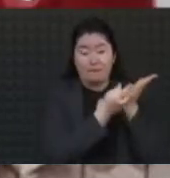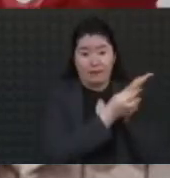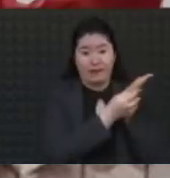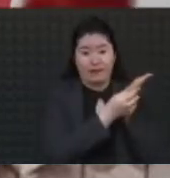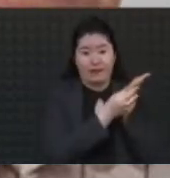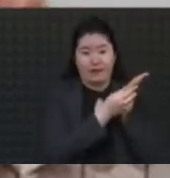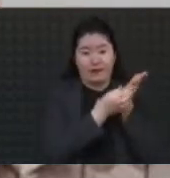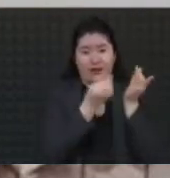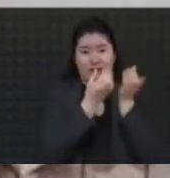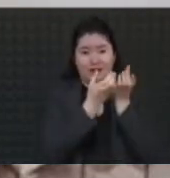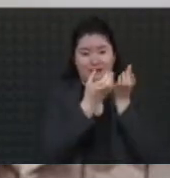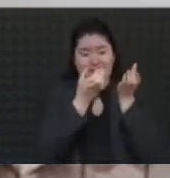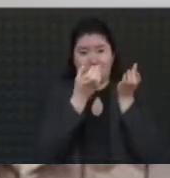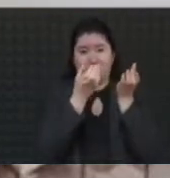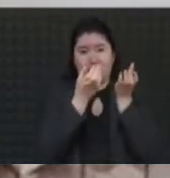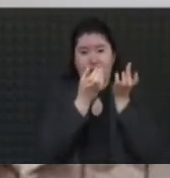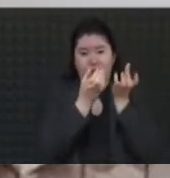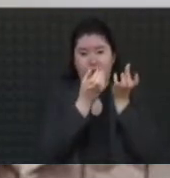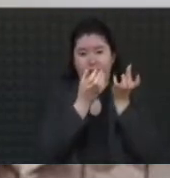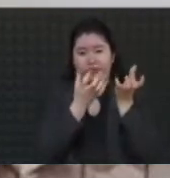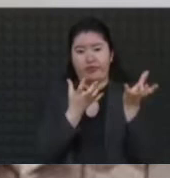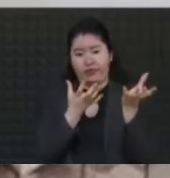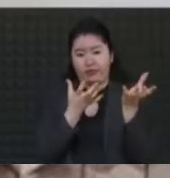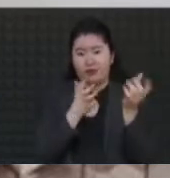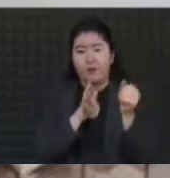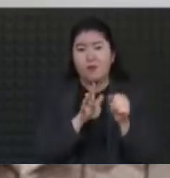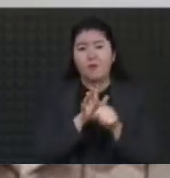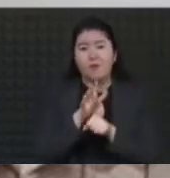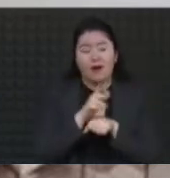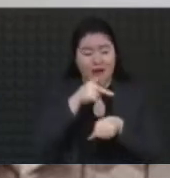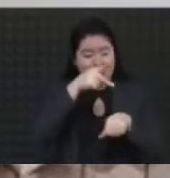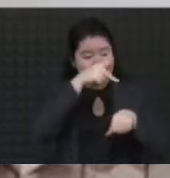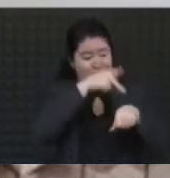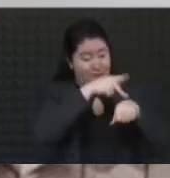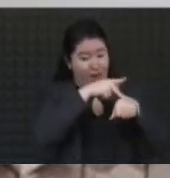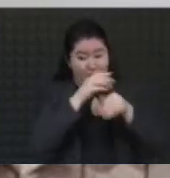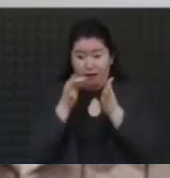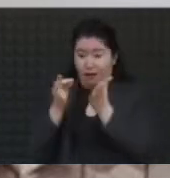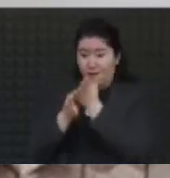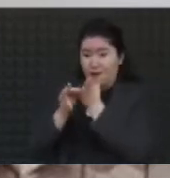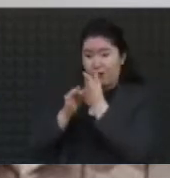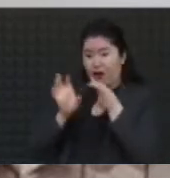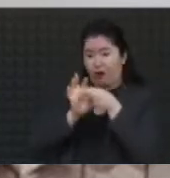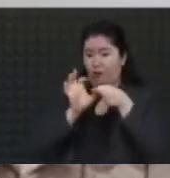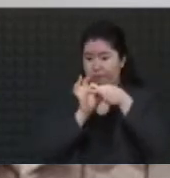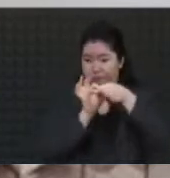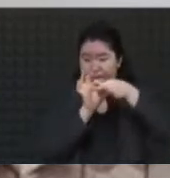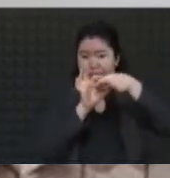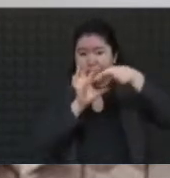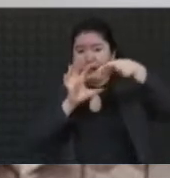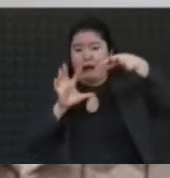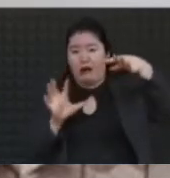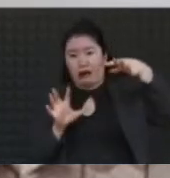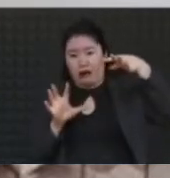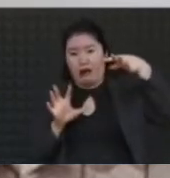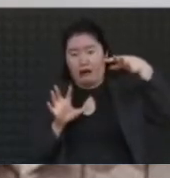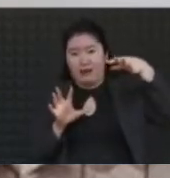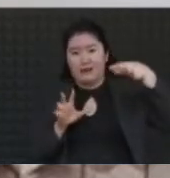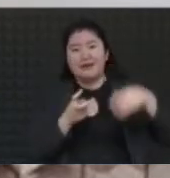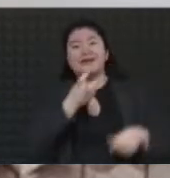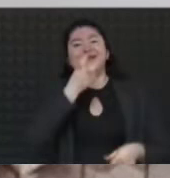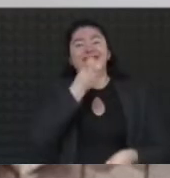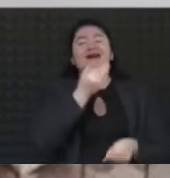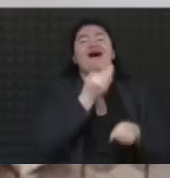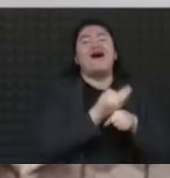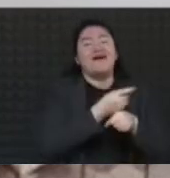la losa de concreto, que es parte del reforzamiento que ahora vieron. O sea, lo que está suponiendo este